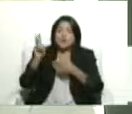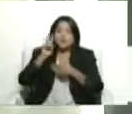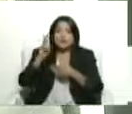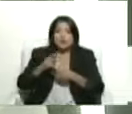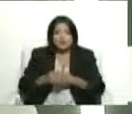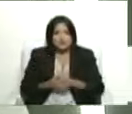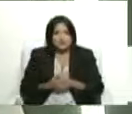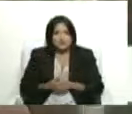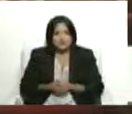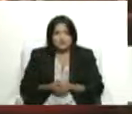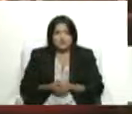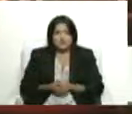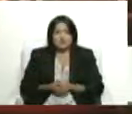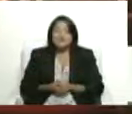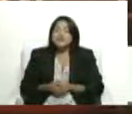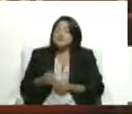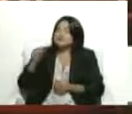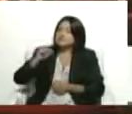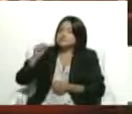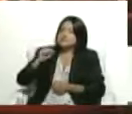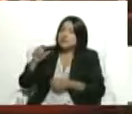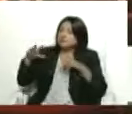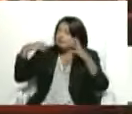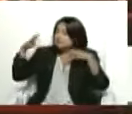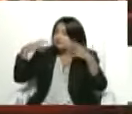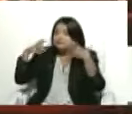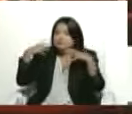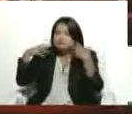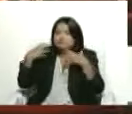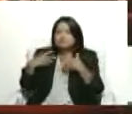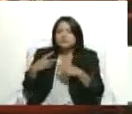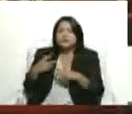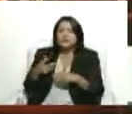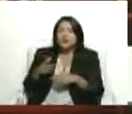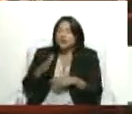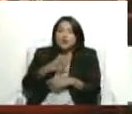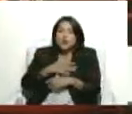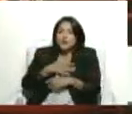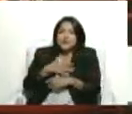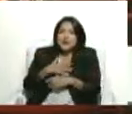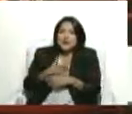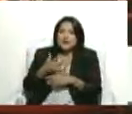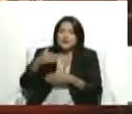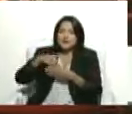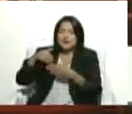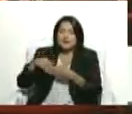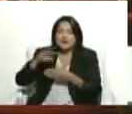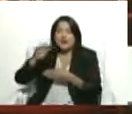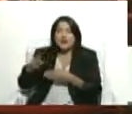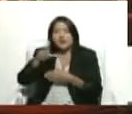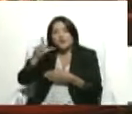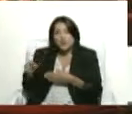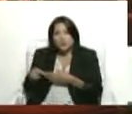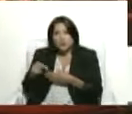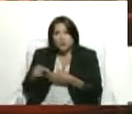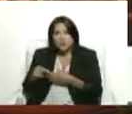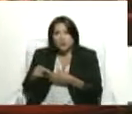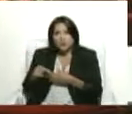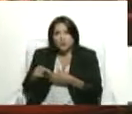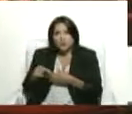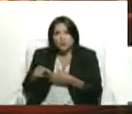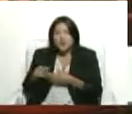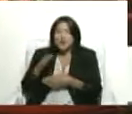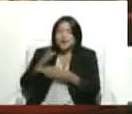¿no? Así es, están desesperados por el referendo. La ExxonMobil y su empleado, desesperados. Han ido a